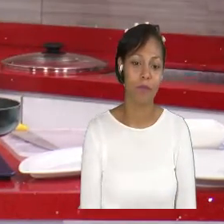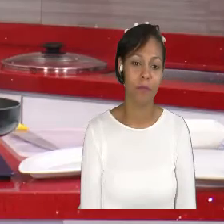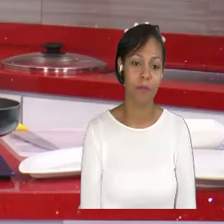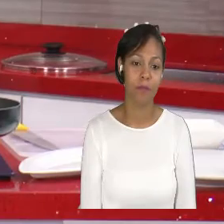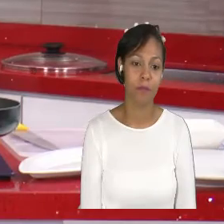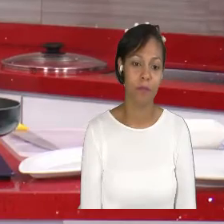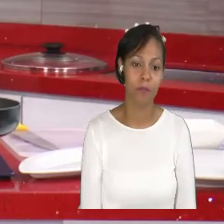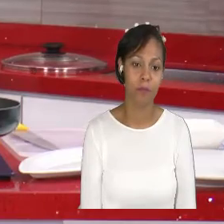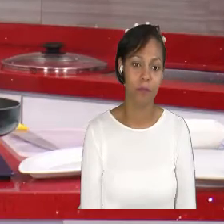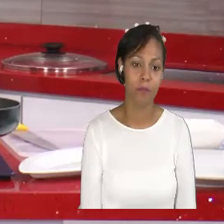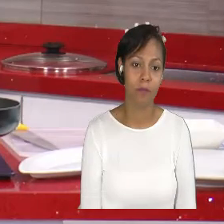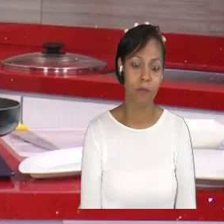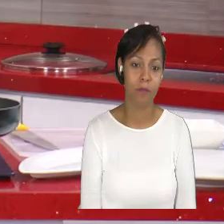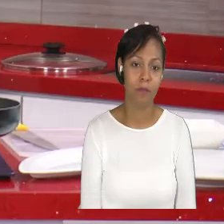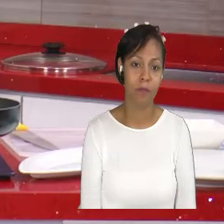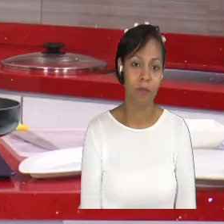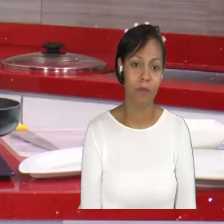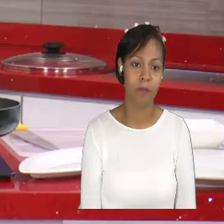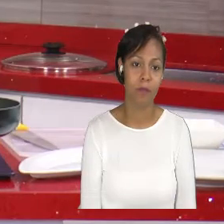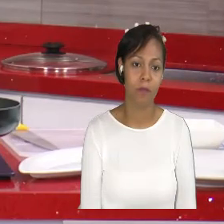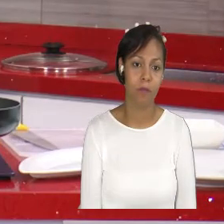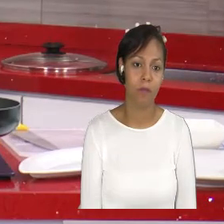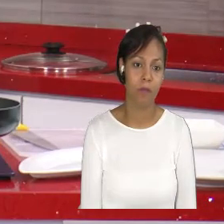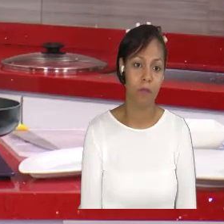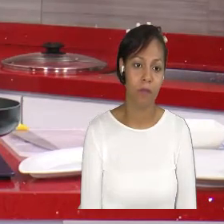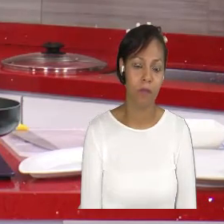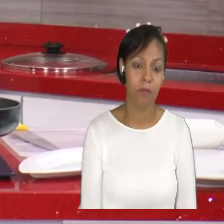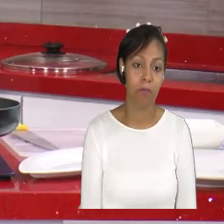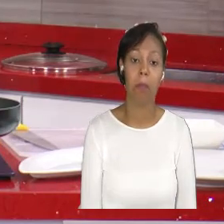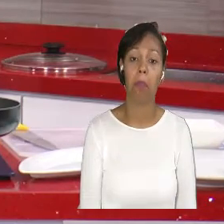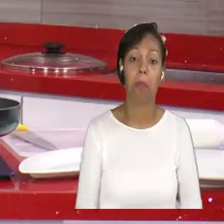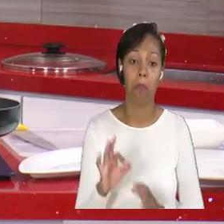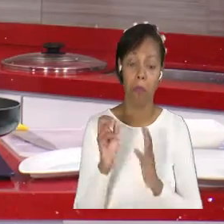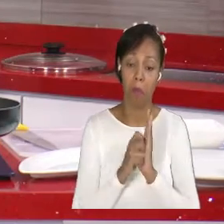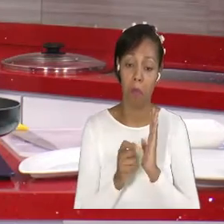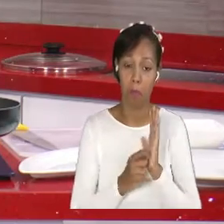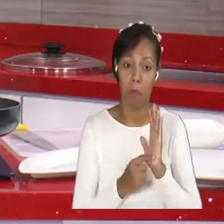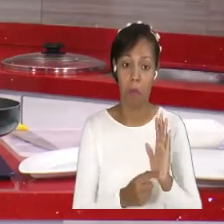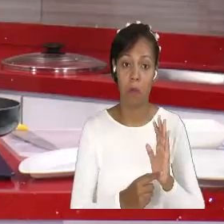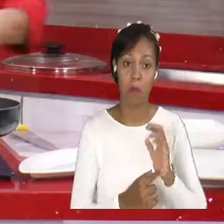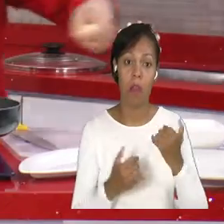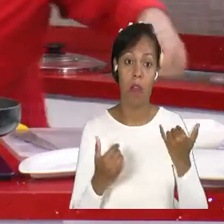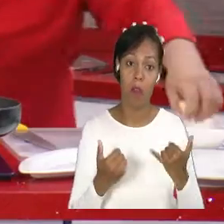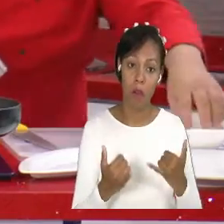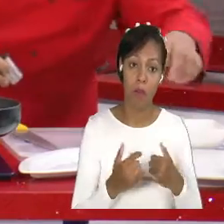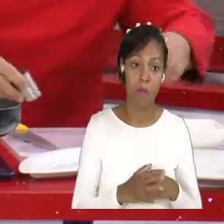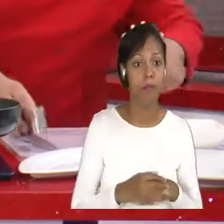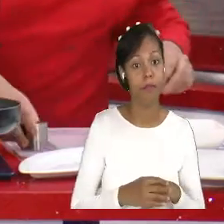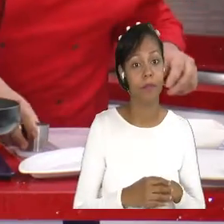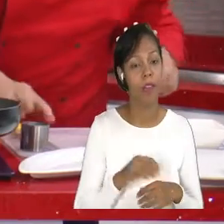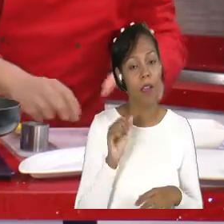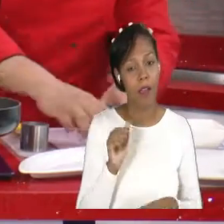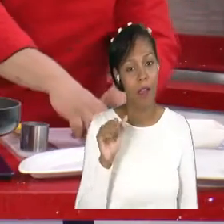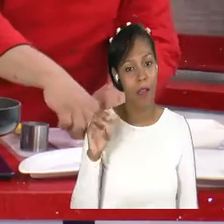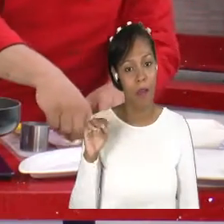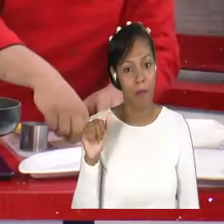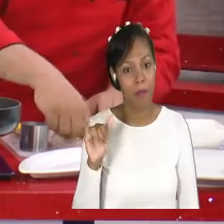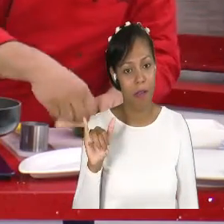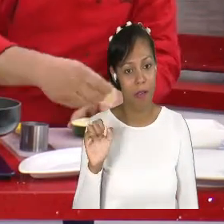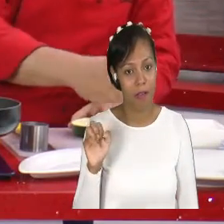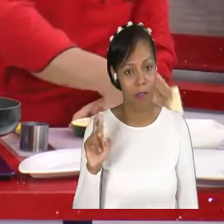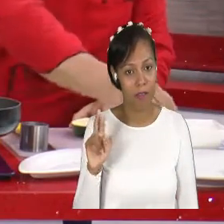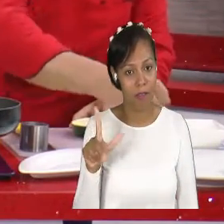y ya con esta es nuestra tercera presentación. Y mientras tanto, vamos a recibir entonces a Mayerly, que se encuentra conectadita con